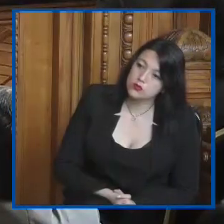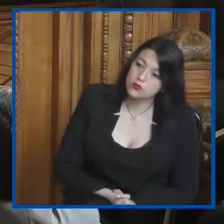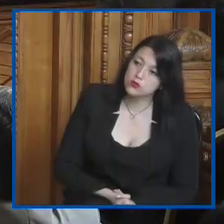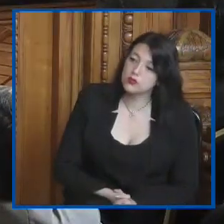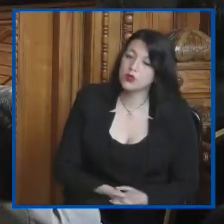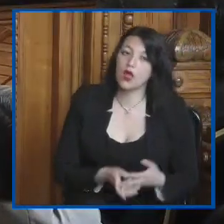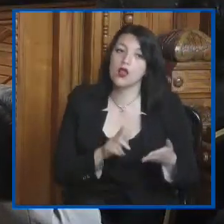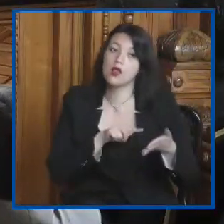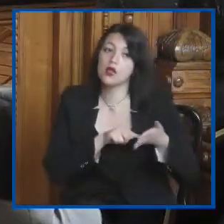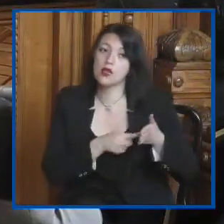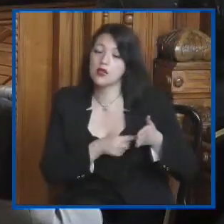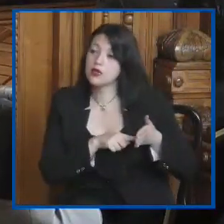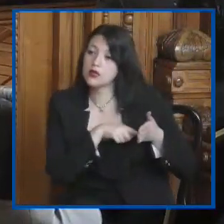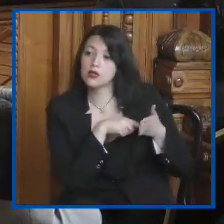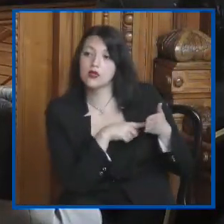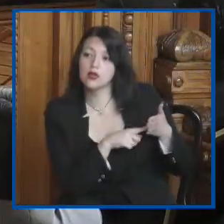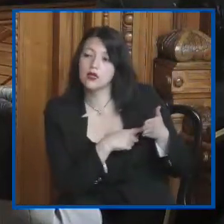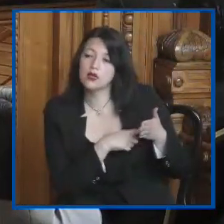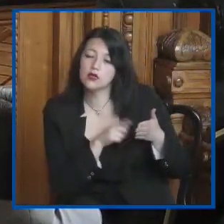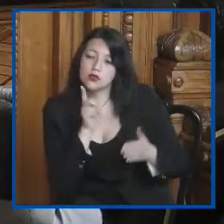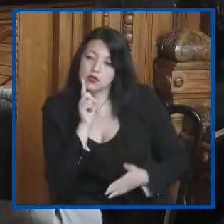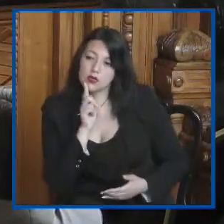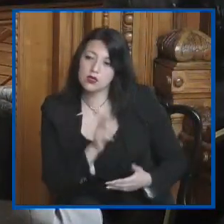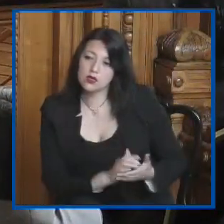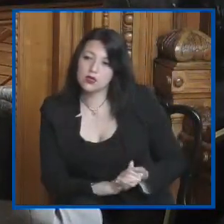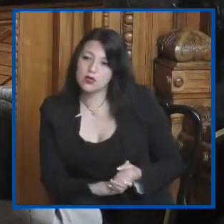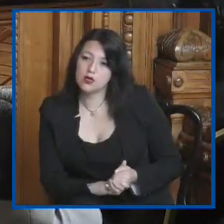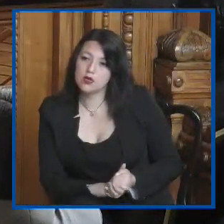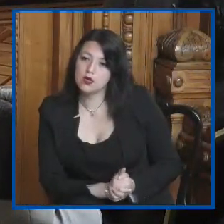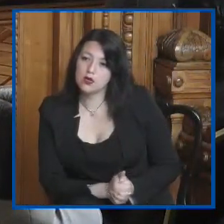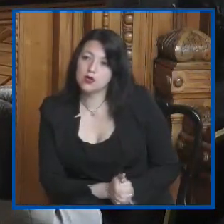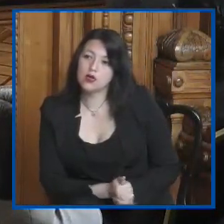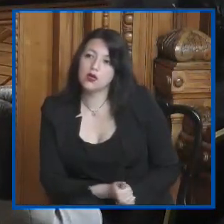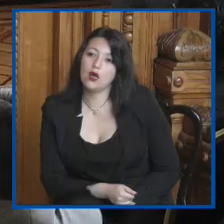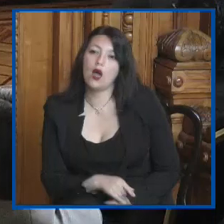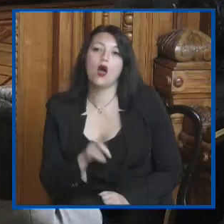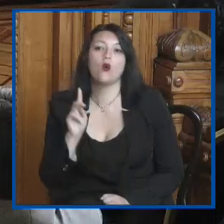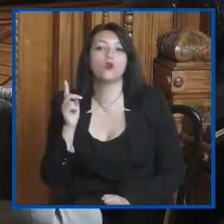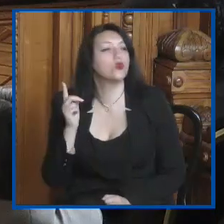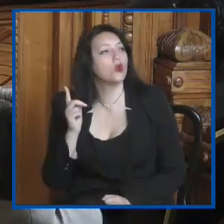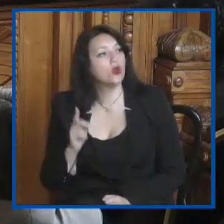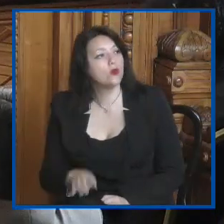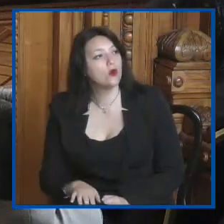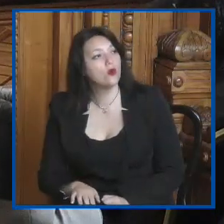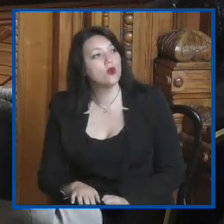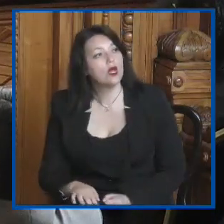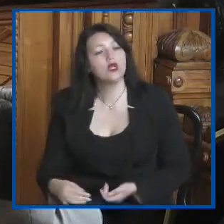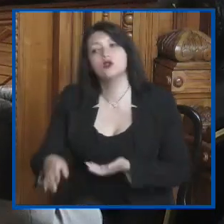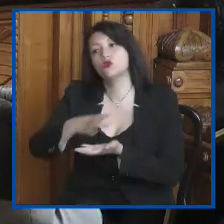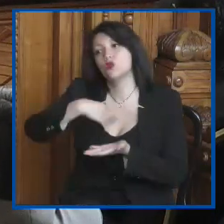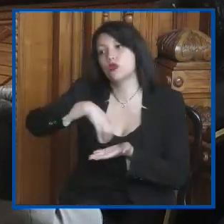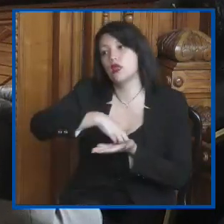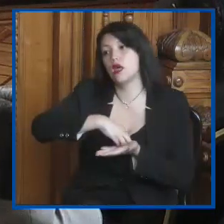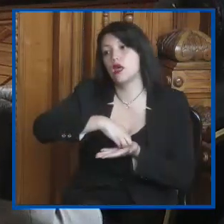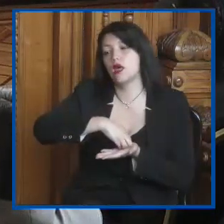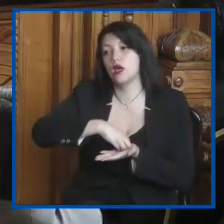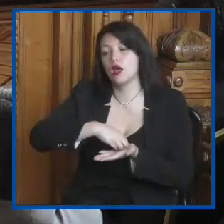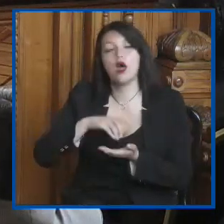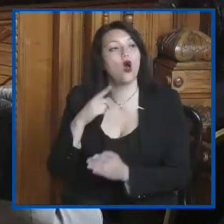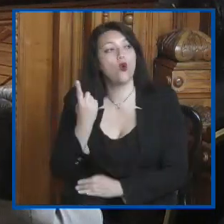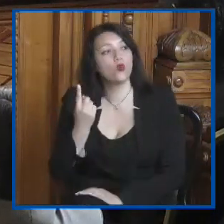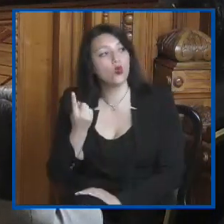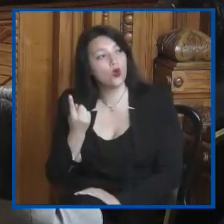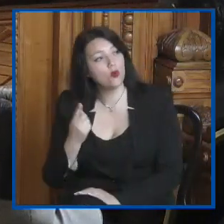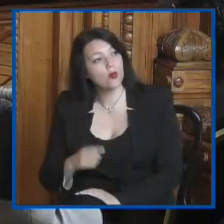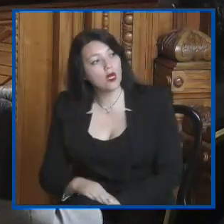La ciudad de Buenos Aires tiene un sector que es la ciudad autónoma de Buenos Aires. La ciudad es una ciudad autónoma de Buenos Aires. Lo que pasa es que el